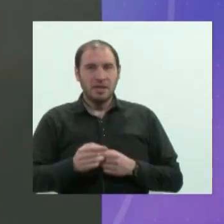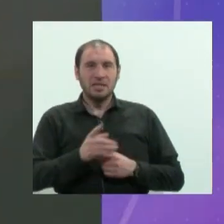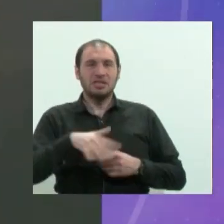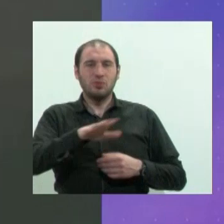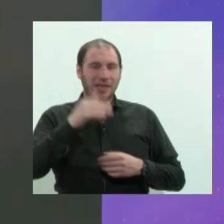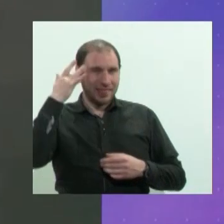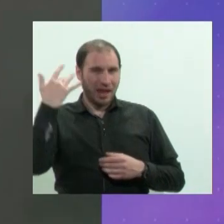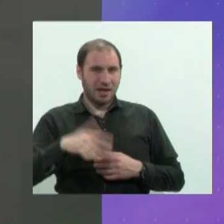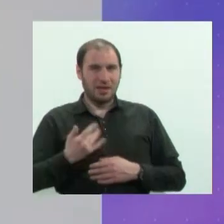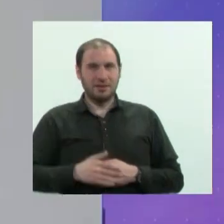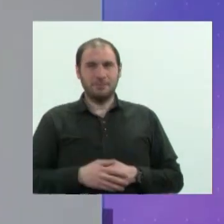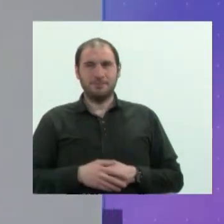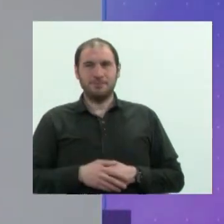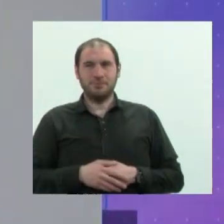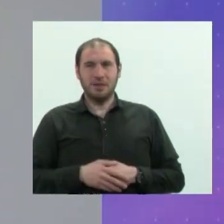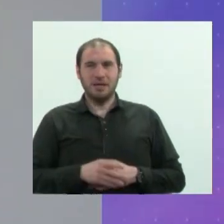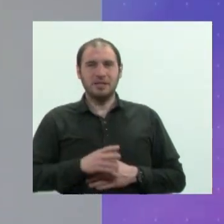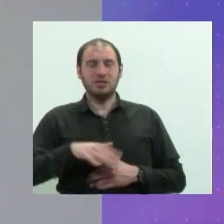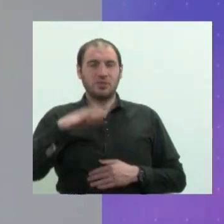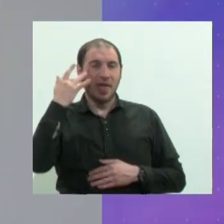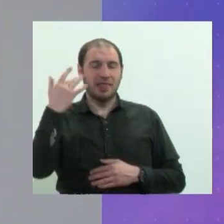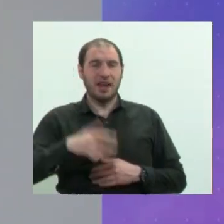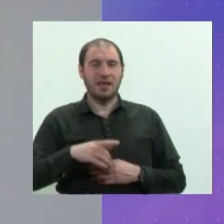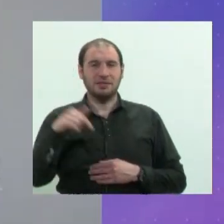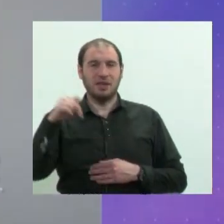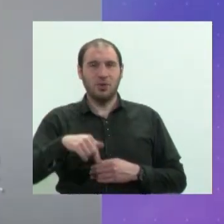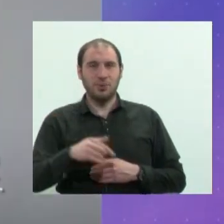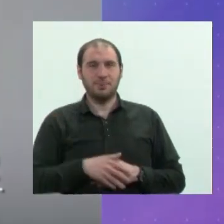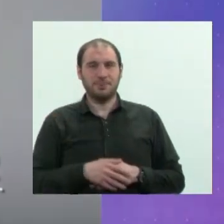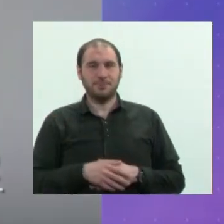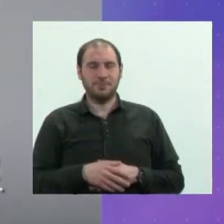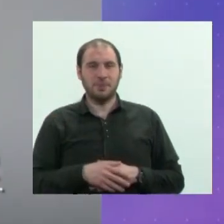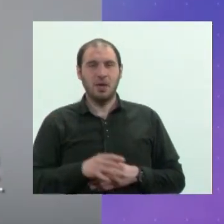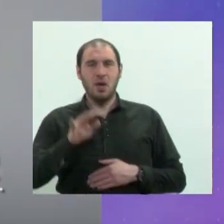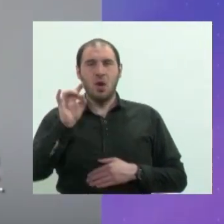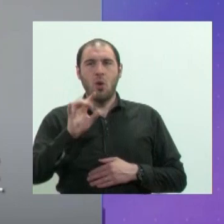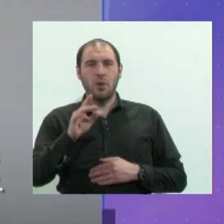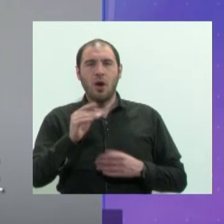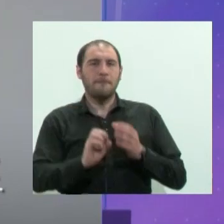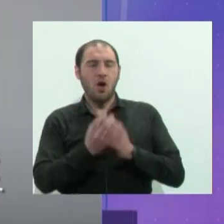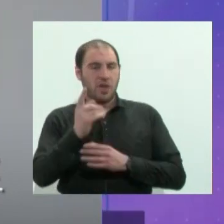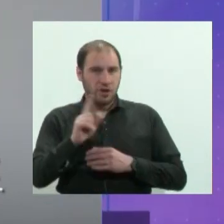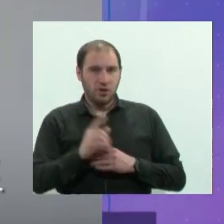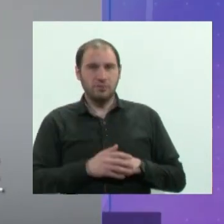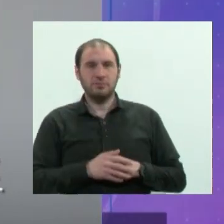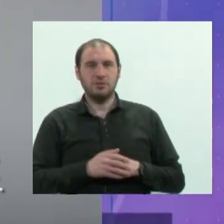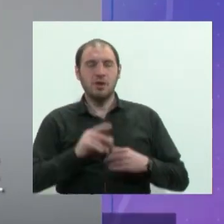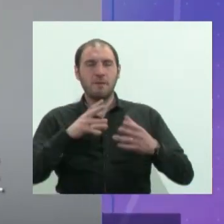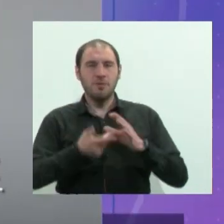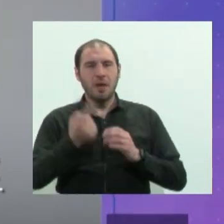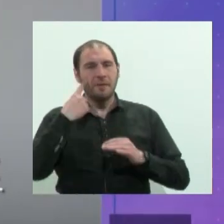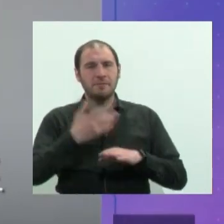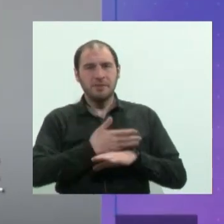ciudades inteligentes. Las ciudades inteligentes hoy en día no son simplemente una moda, ya será una manera de